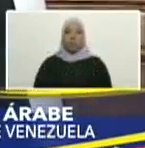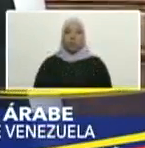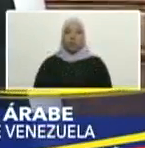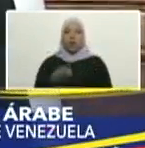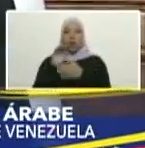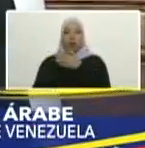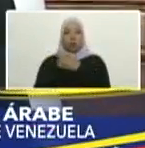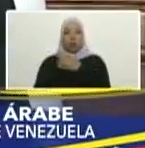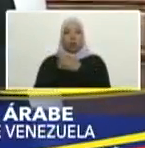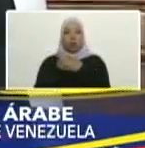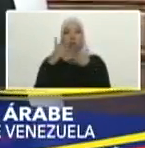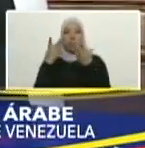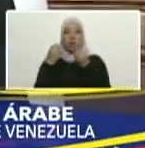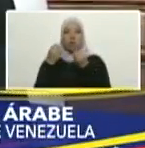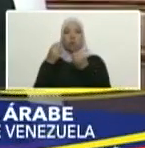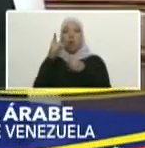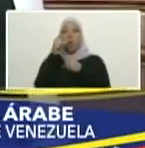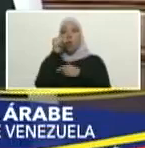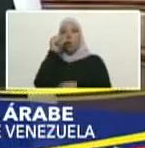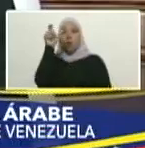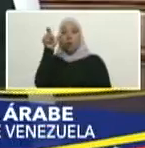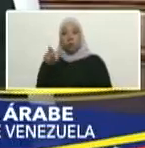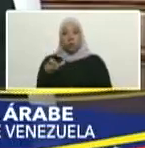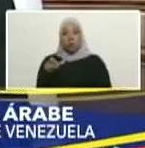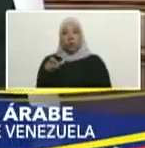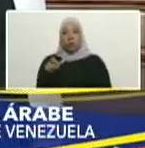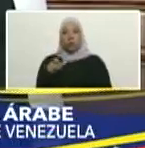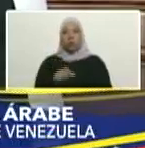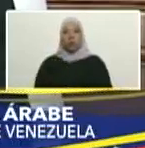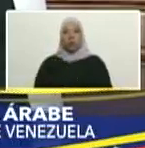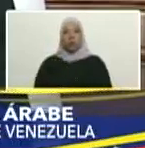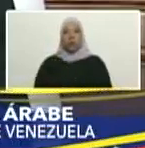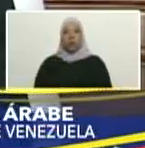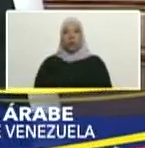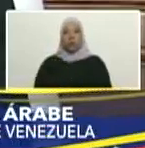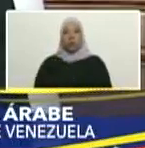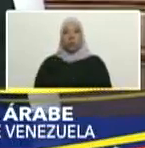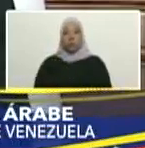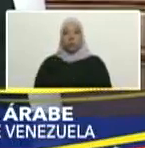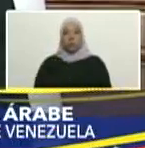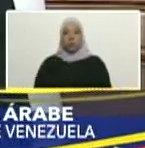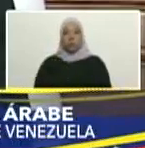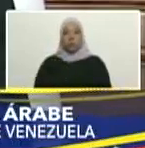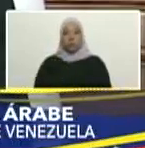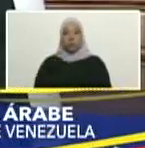compañero Mohamed Shruk Laborib,